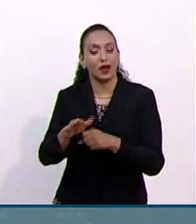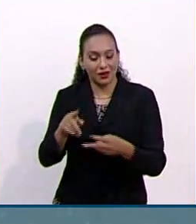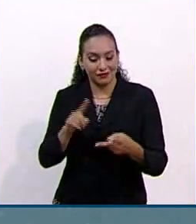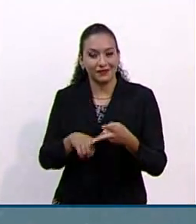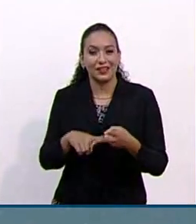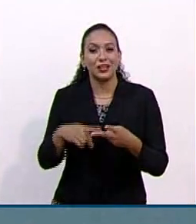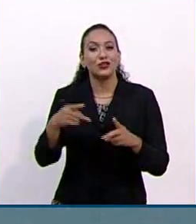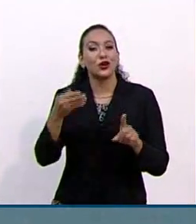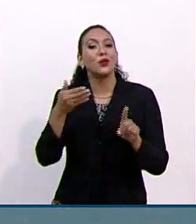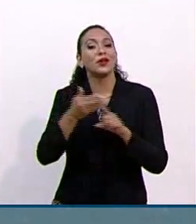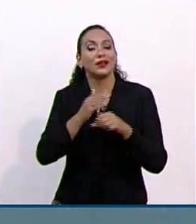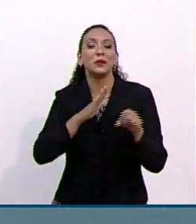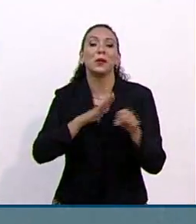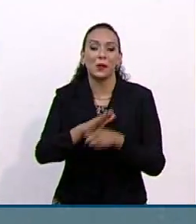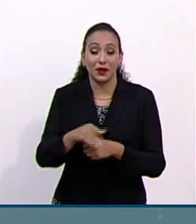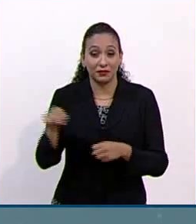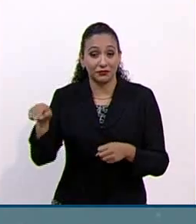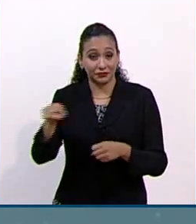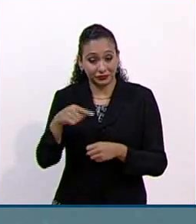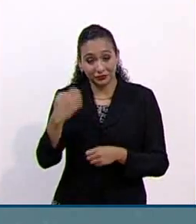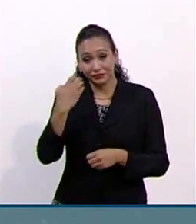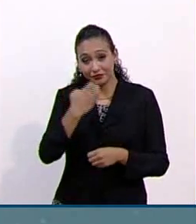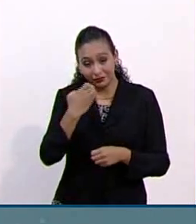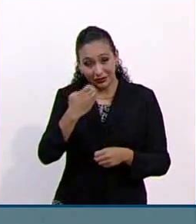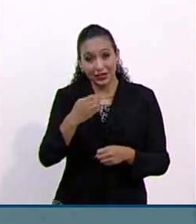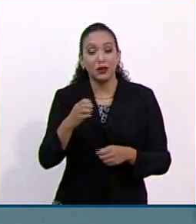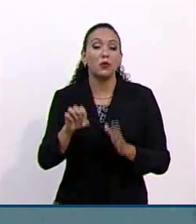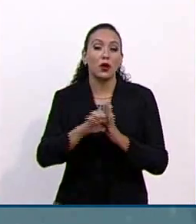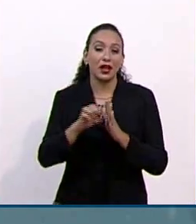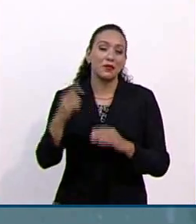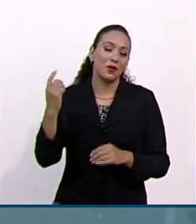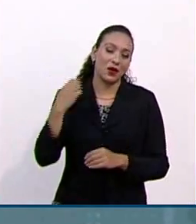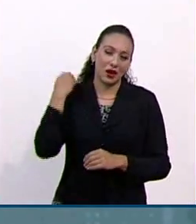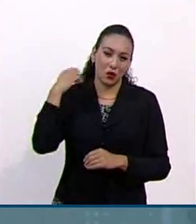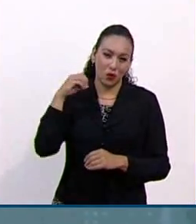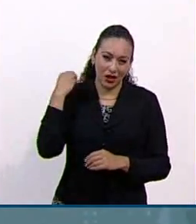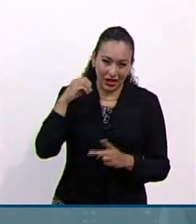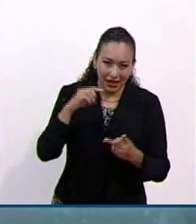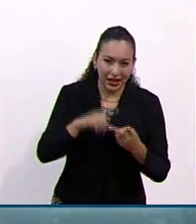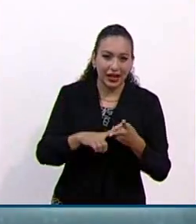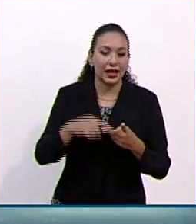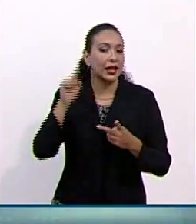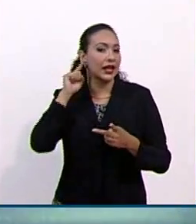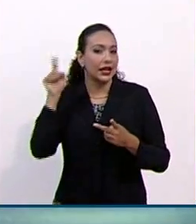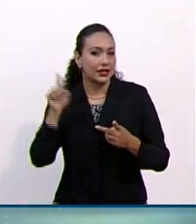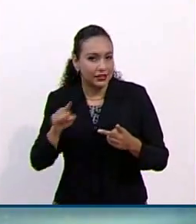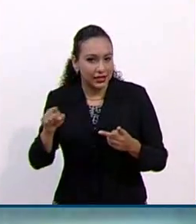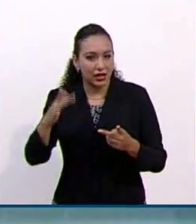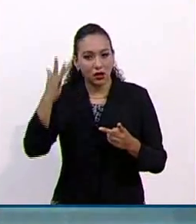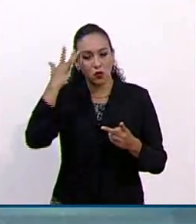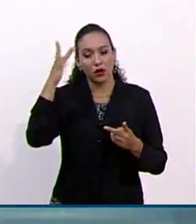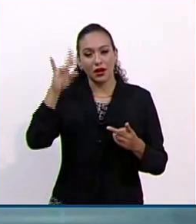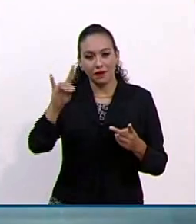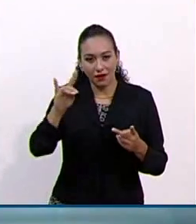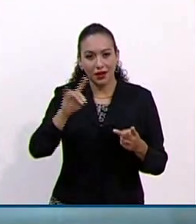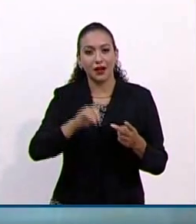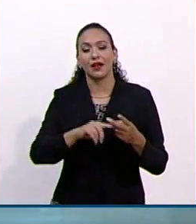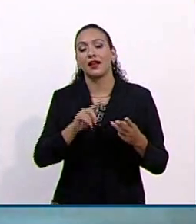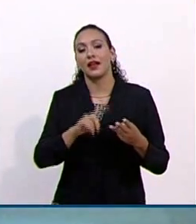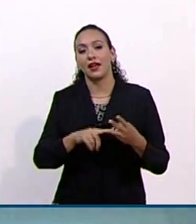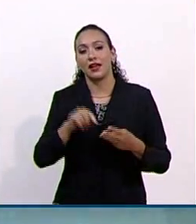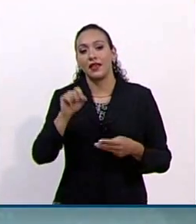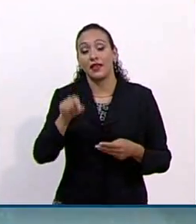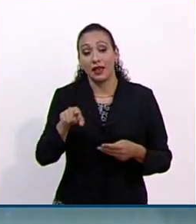a cabo sus integrantes en escuelas de la capital de Oaxaca, en la ciudad de Zacatecas, en Cuernavaca, Morelos, así como